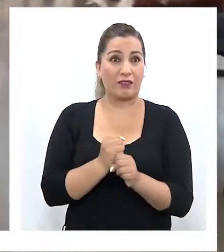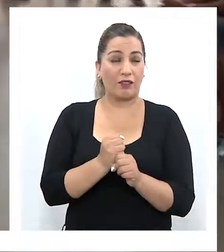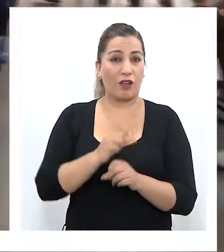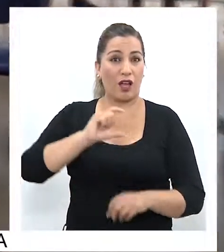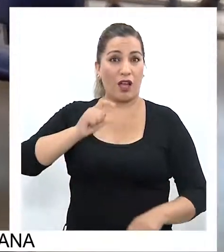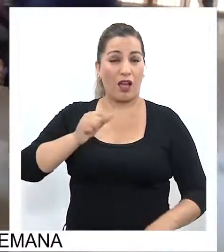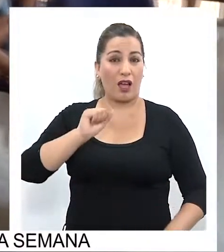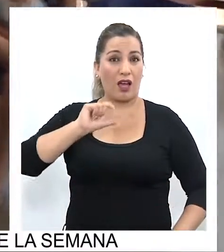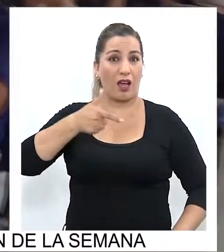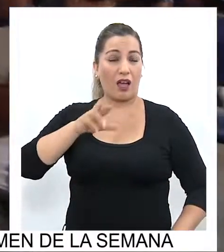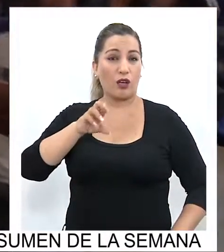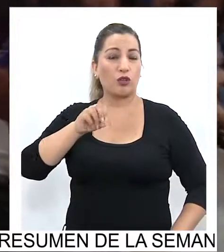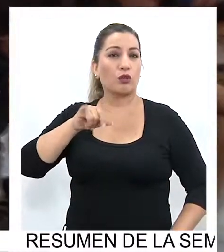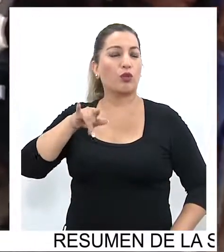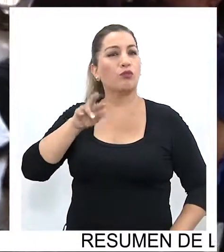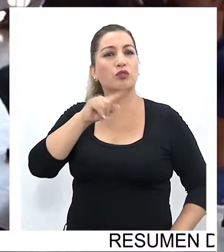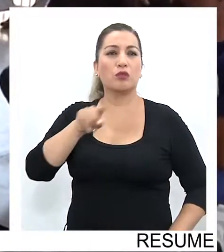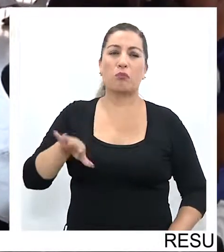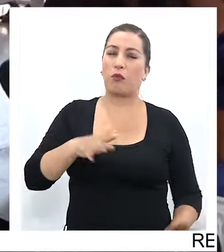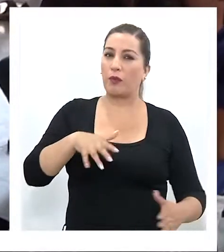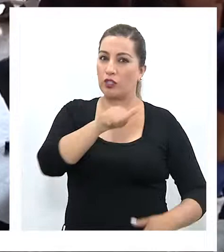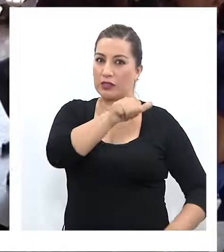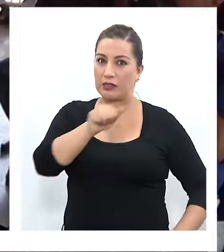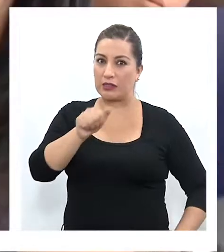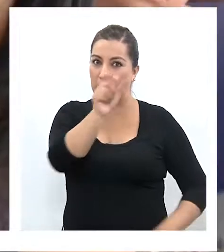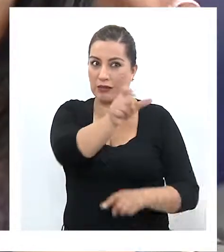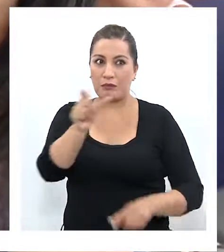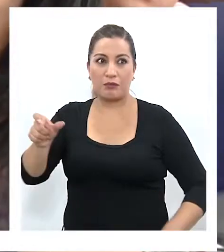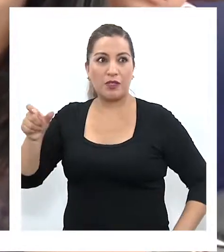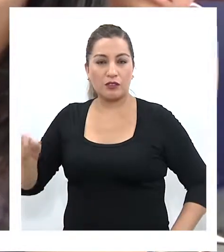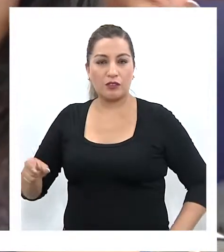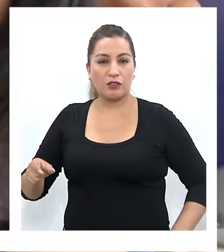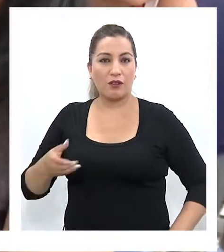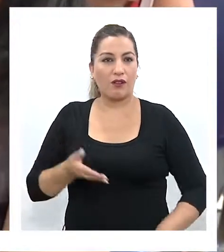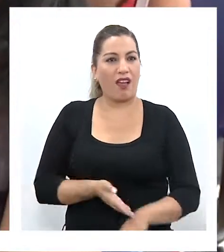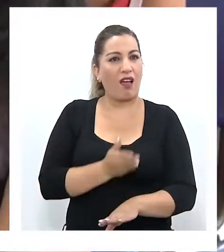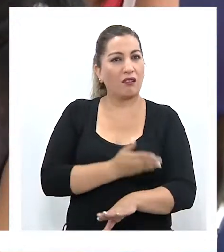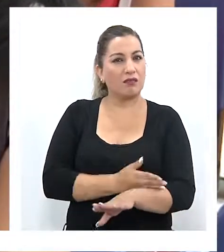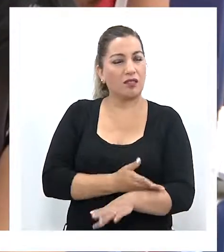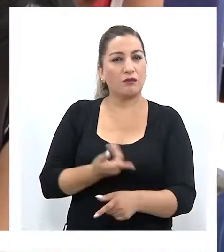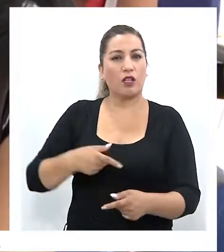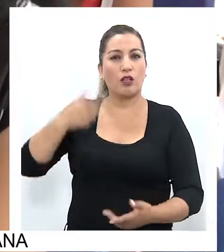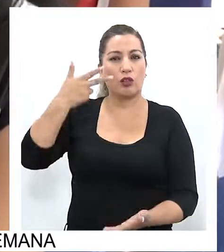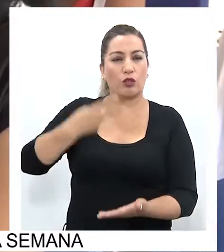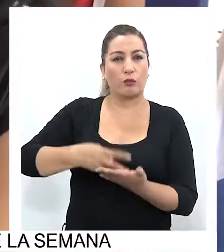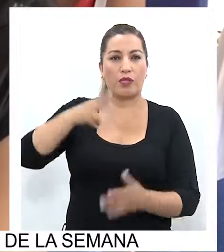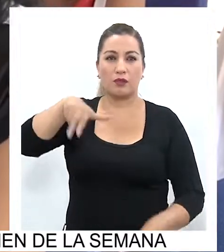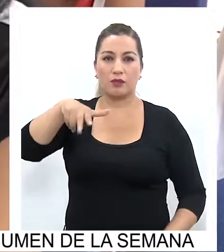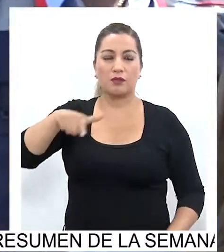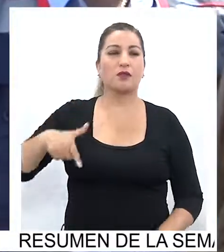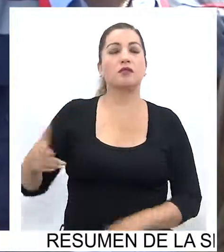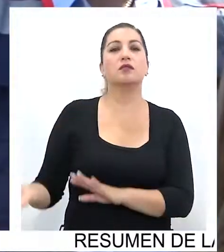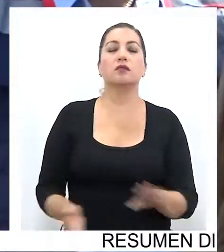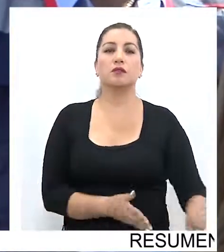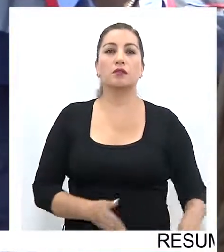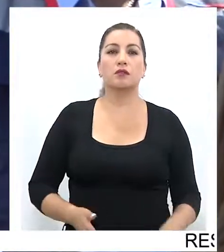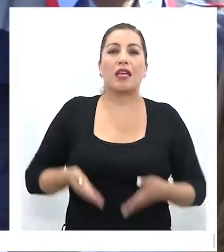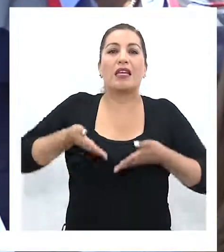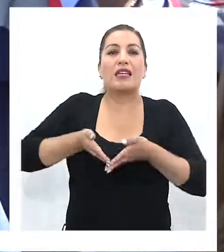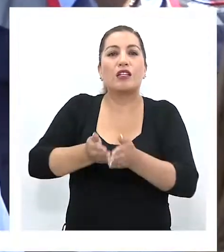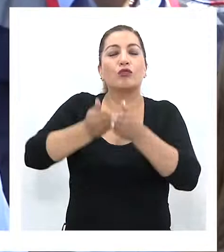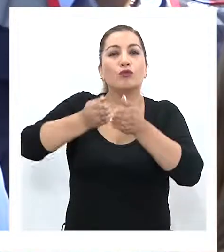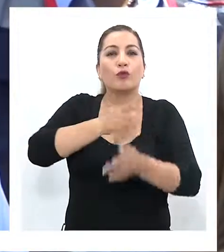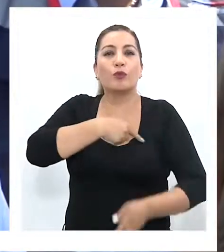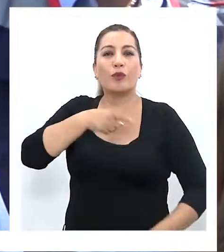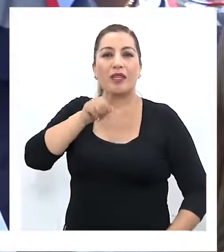Fundación Acrux permitirá la atención de alrededor de 600 pacientes de antes del 2017. Vamos a tener un buque que